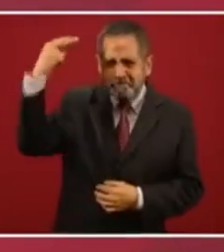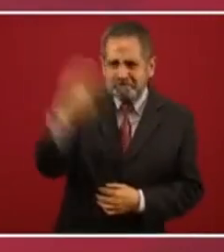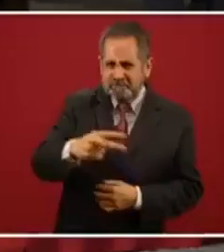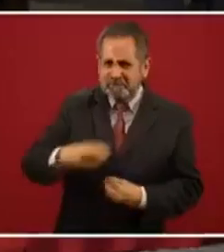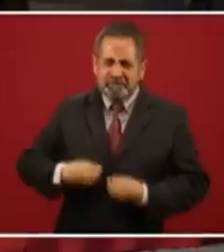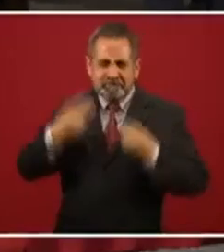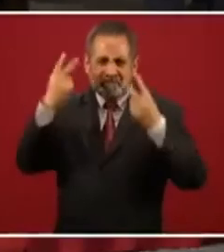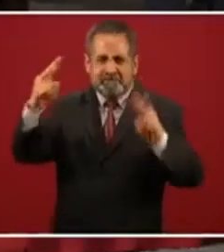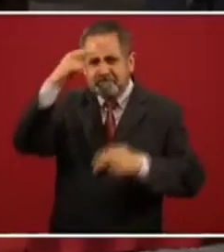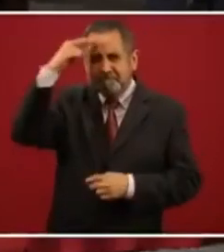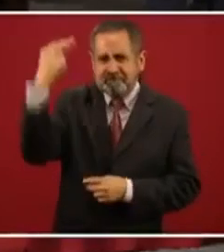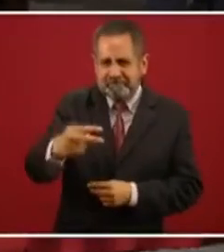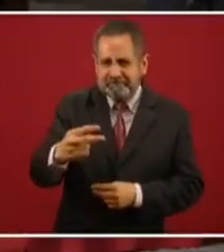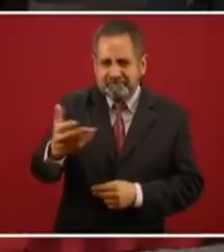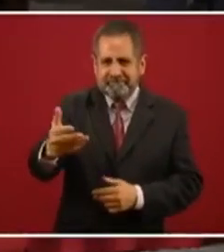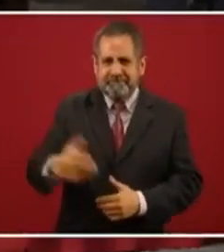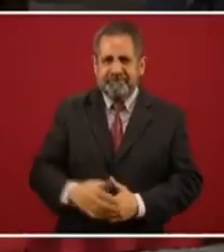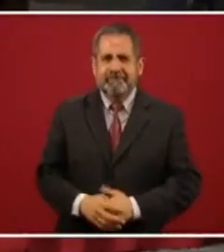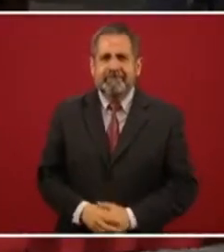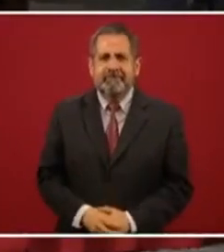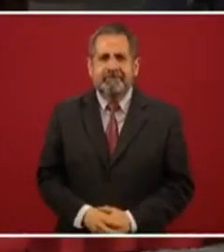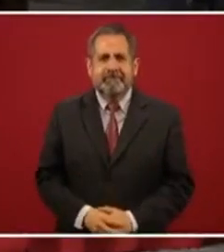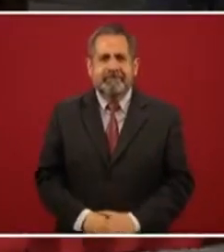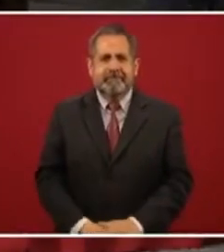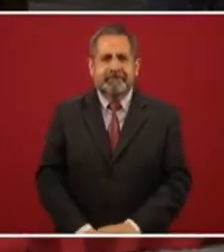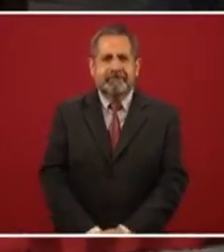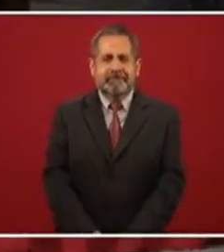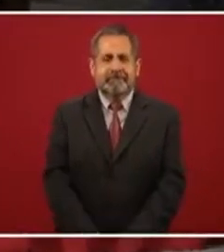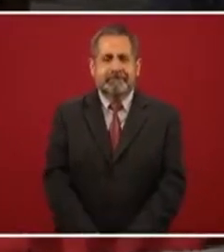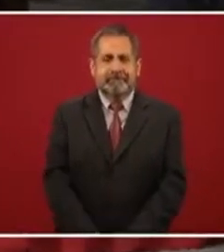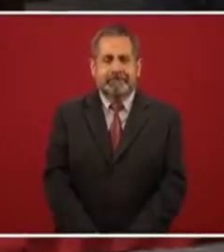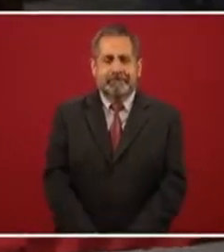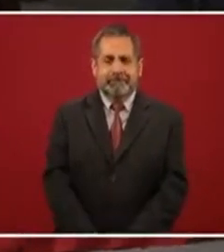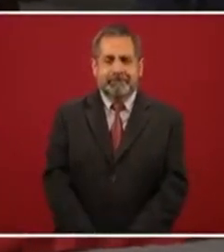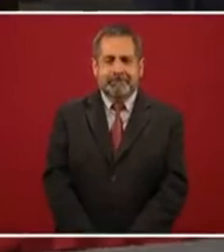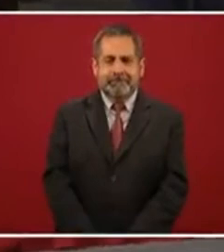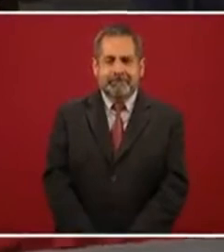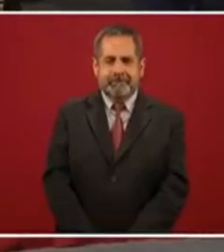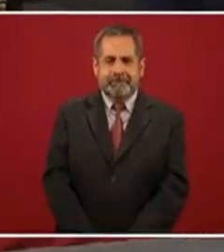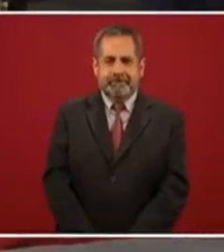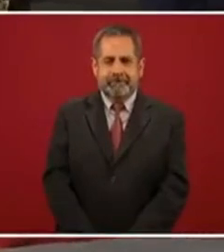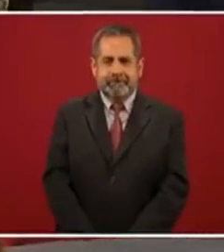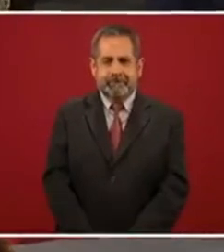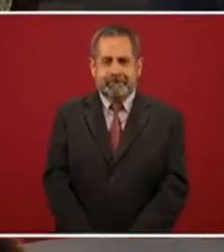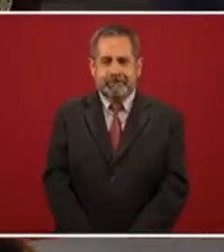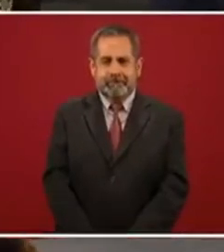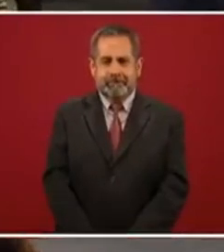México! ¡Que viva México!